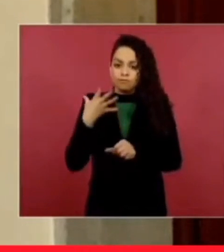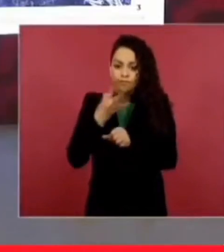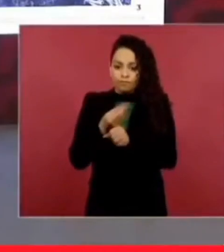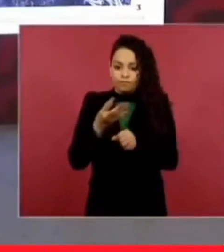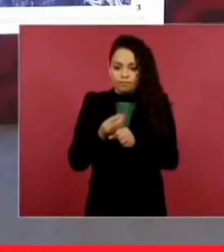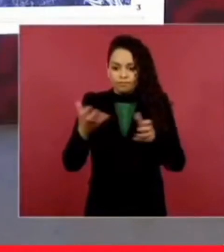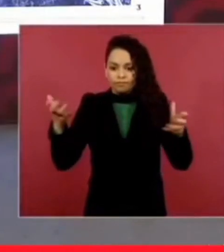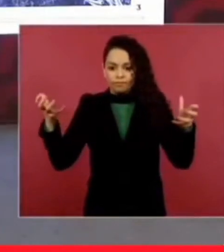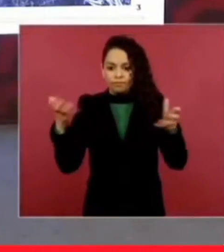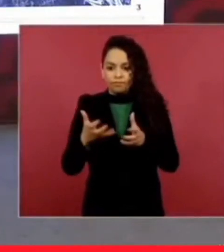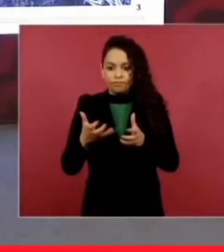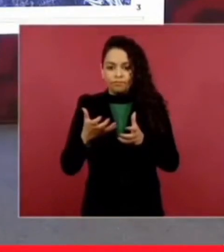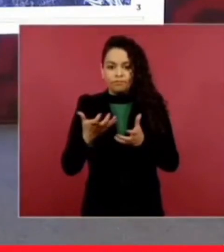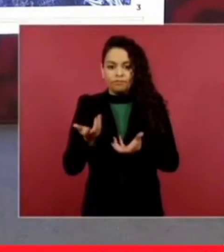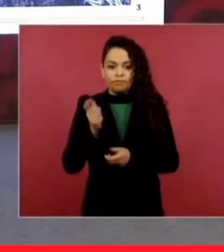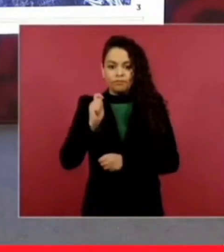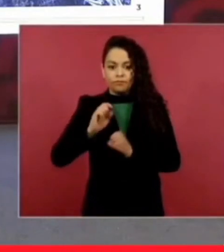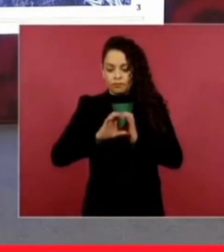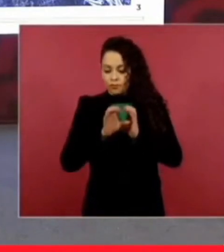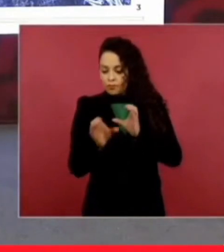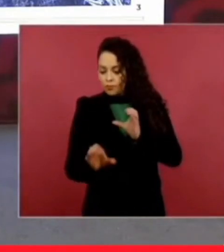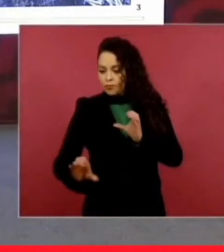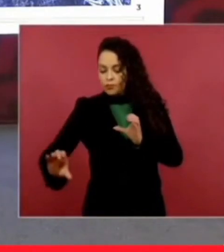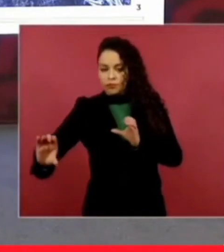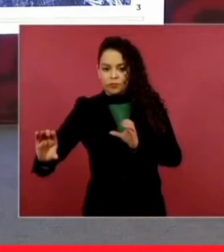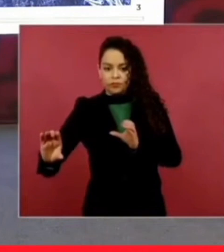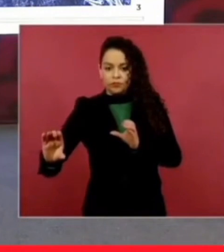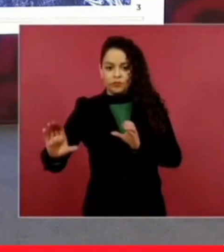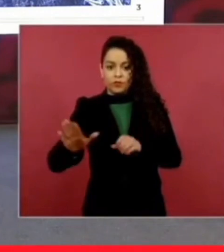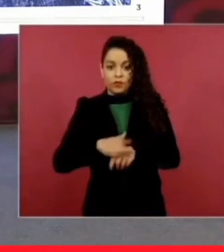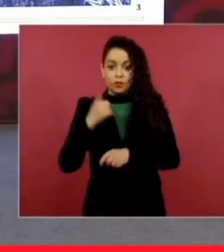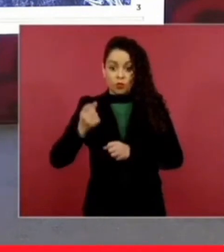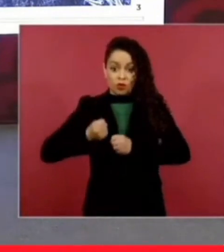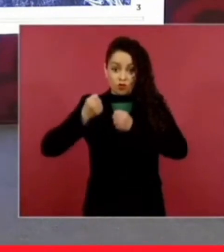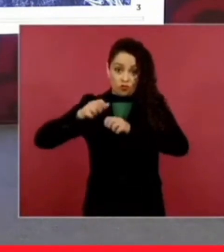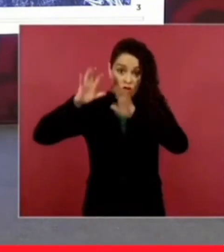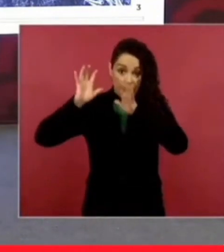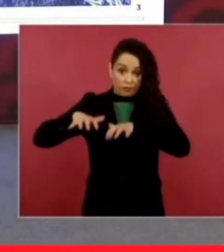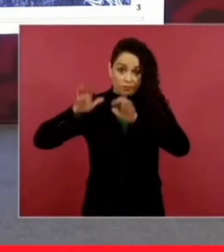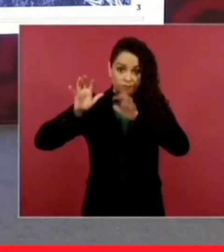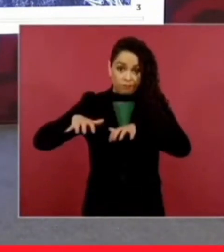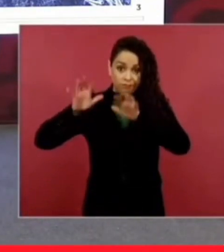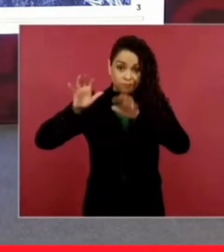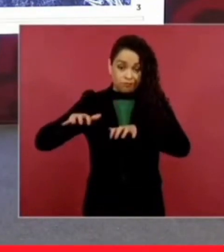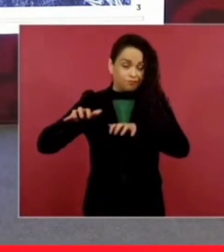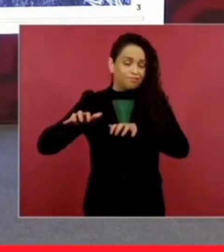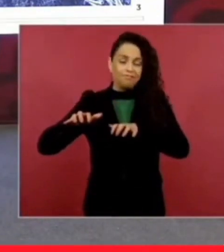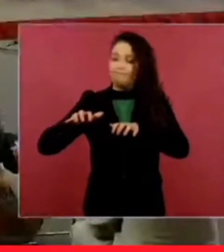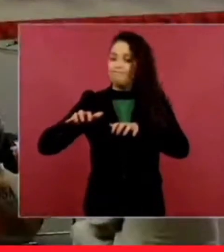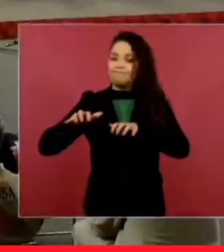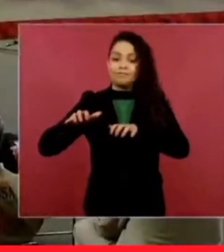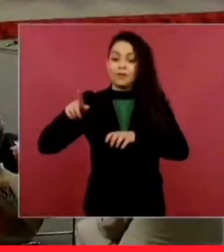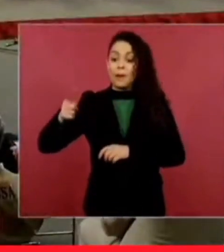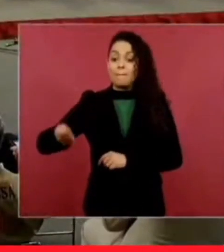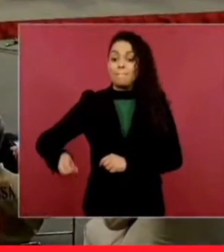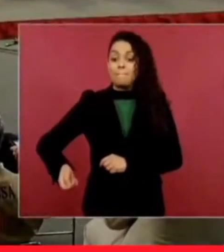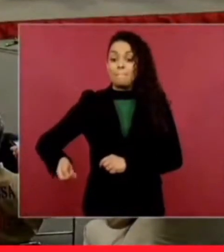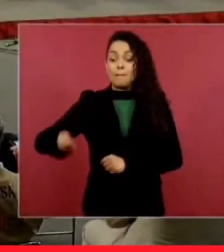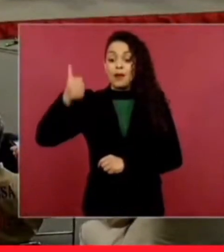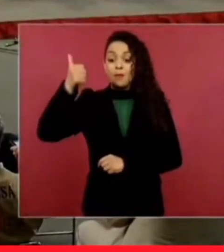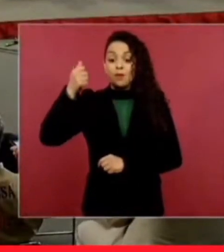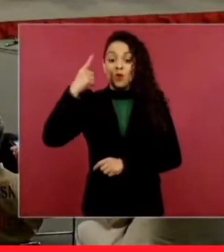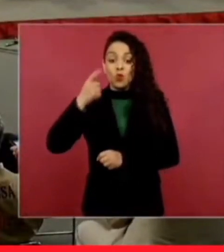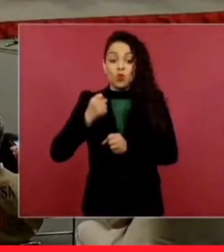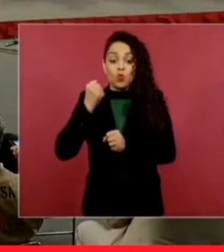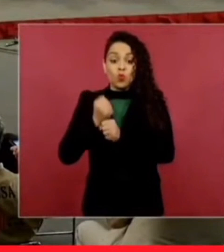estamos hablando de lluvias extraordinarias. Y fue el primer año que funcionaba, en este caso, este sistema de